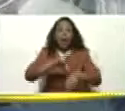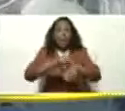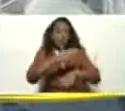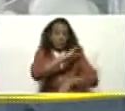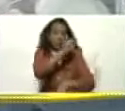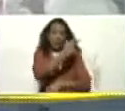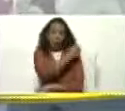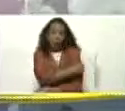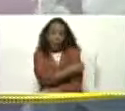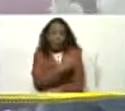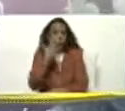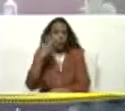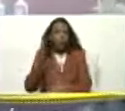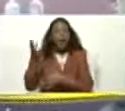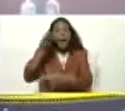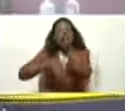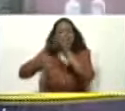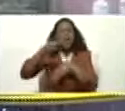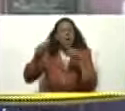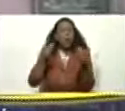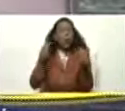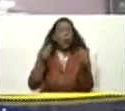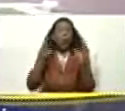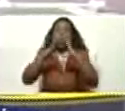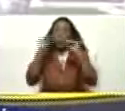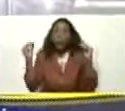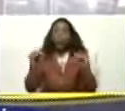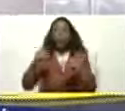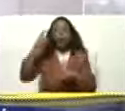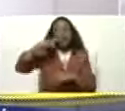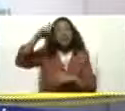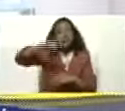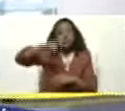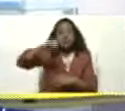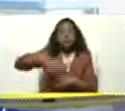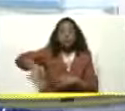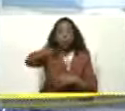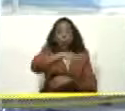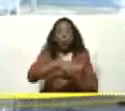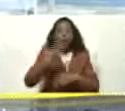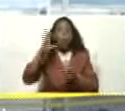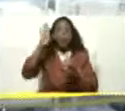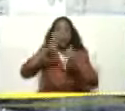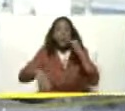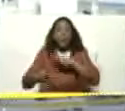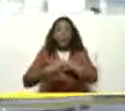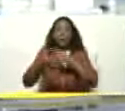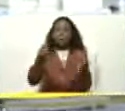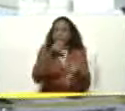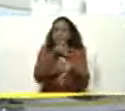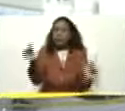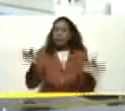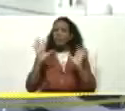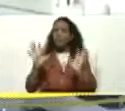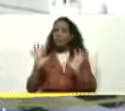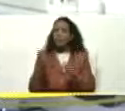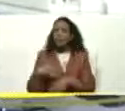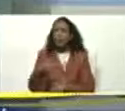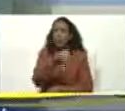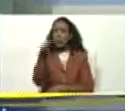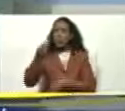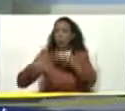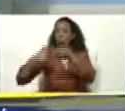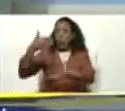Nero que nos puede explicar todo lo que estos equipos de última tecnología de Última